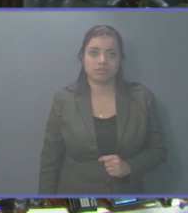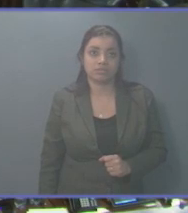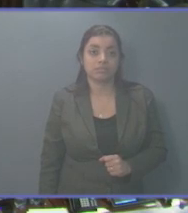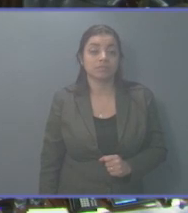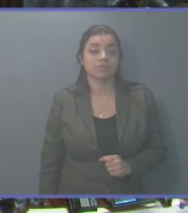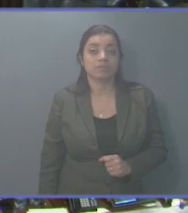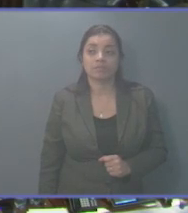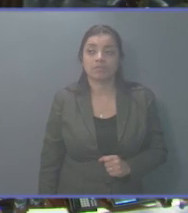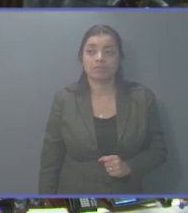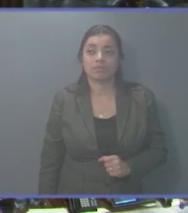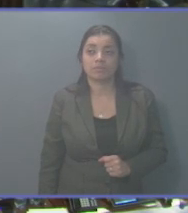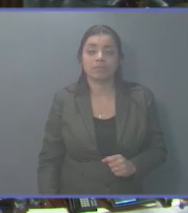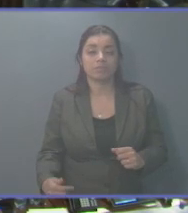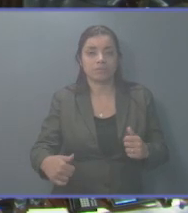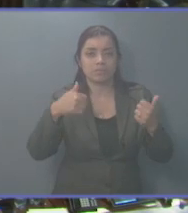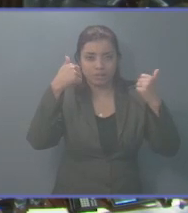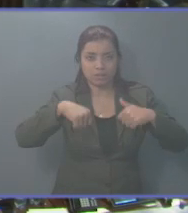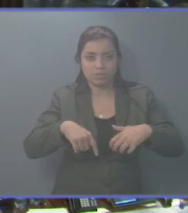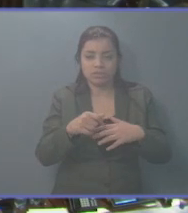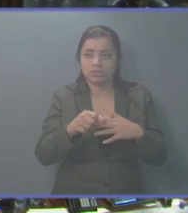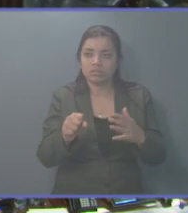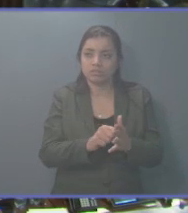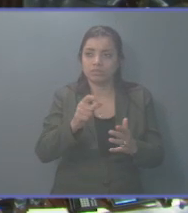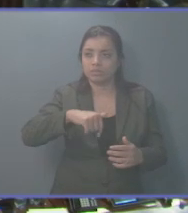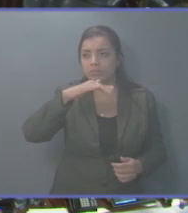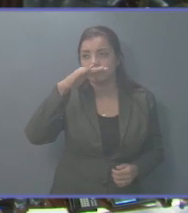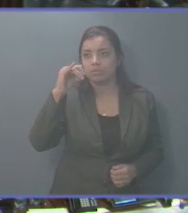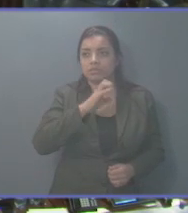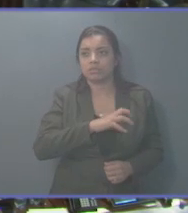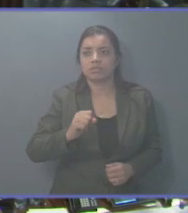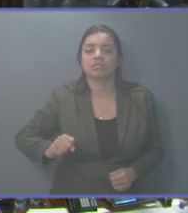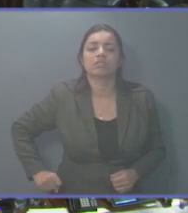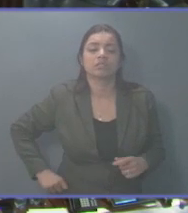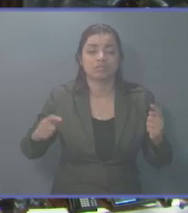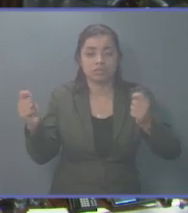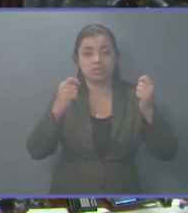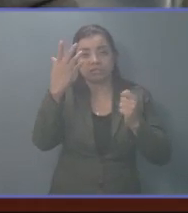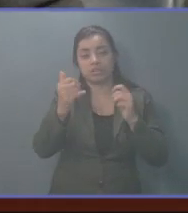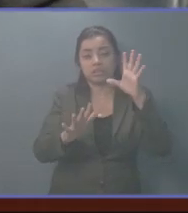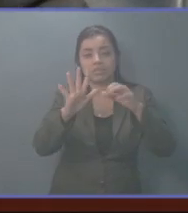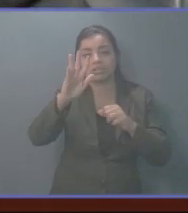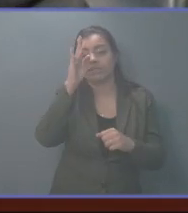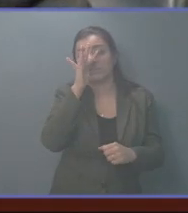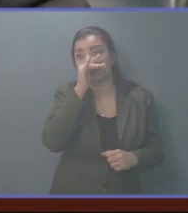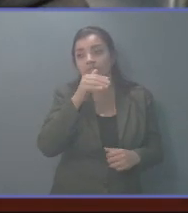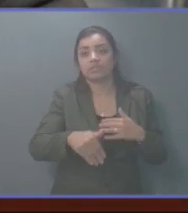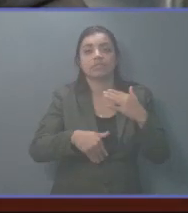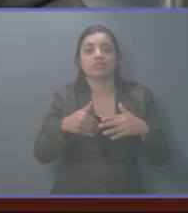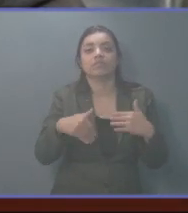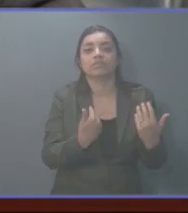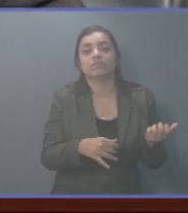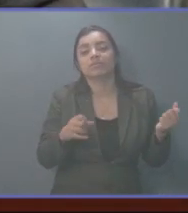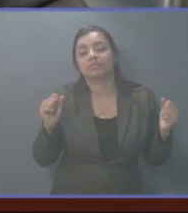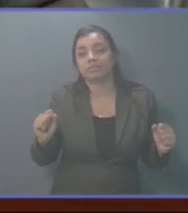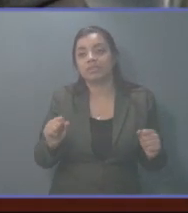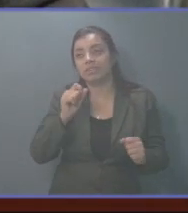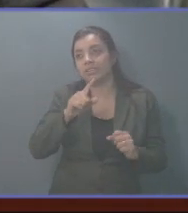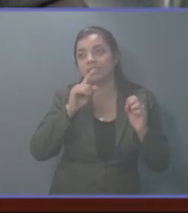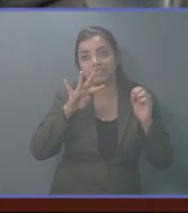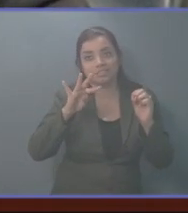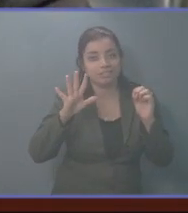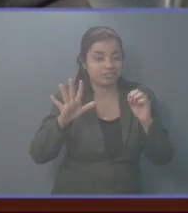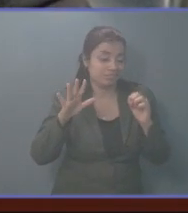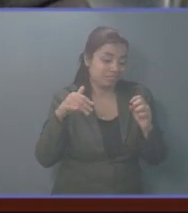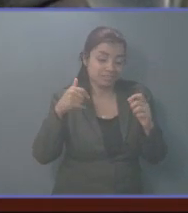Le diríamos el acuerdo. La Asamblea Legislativa de la República del Salvador, en ocasión de conmemorarse el 15 de febrero del 40 año, el 145 aniversario,